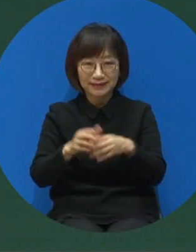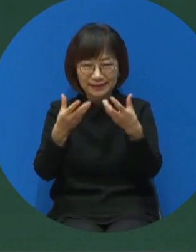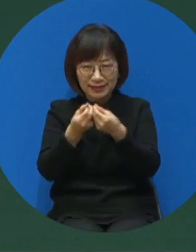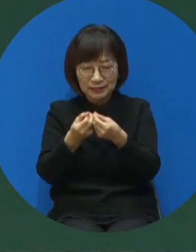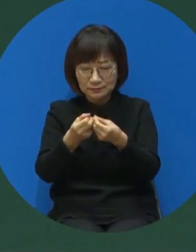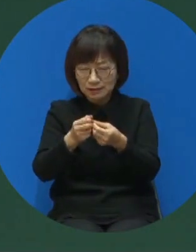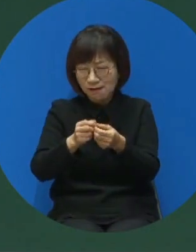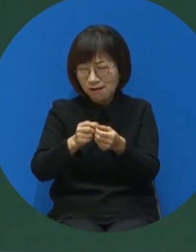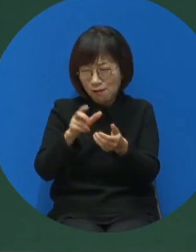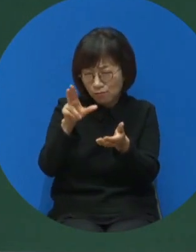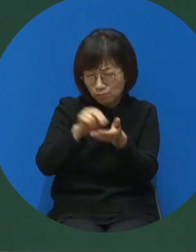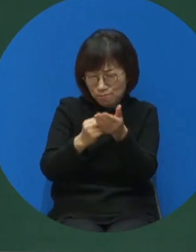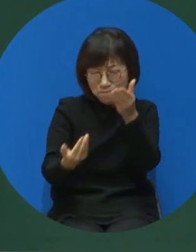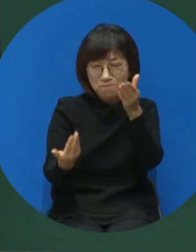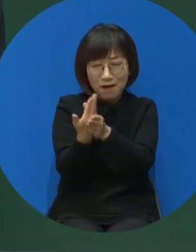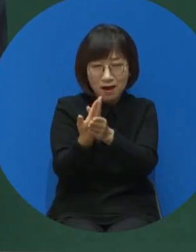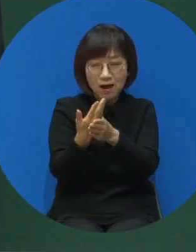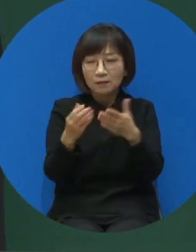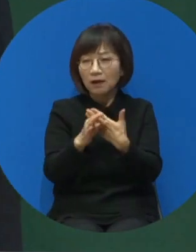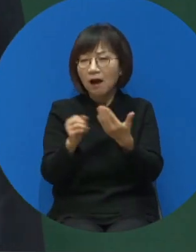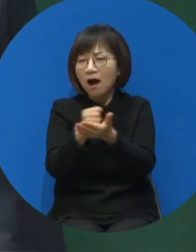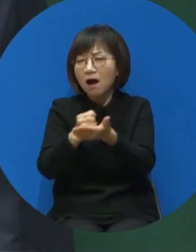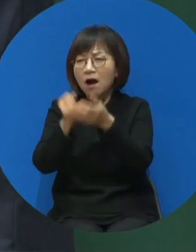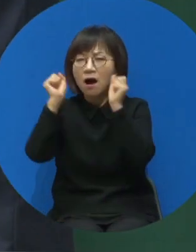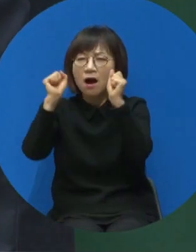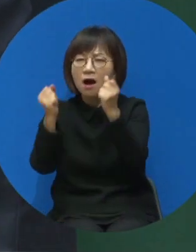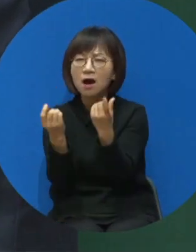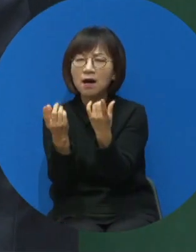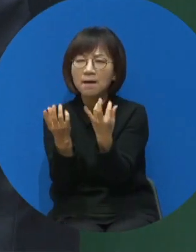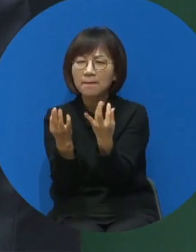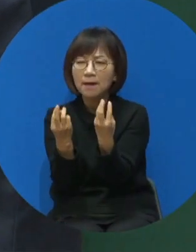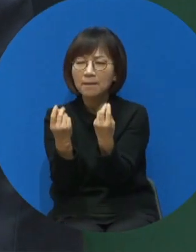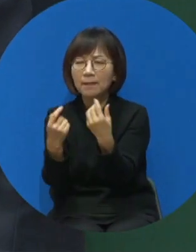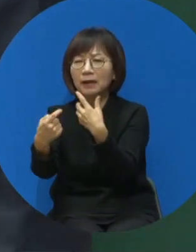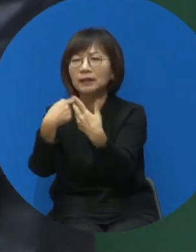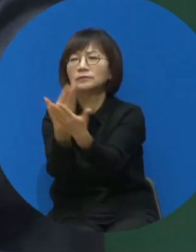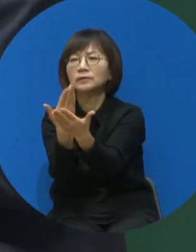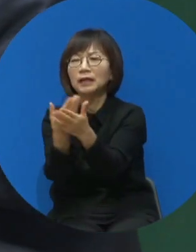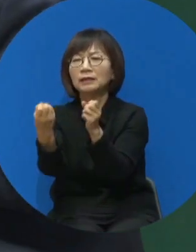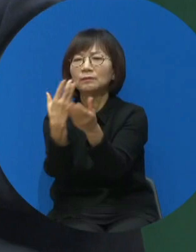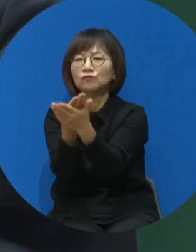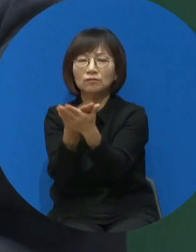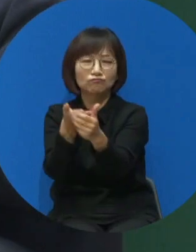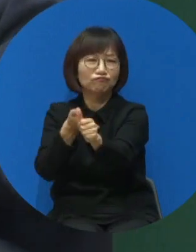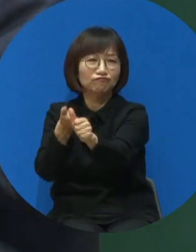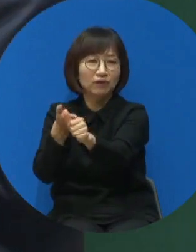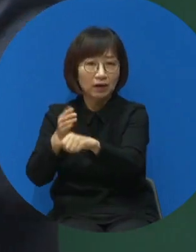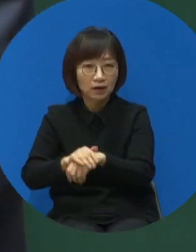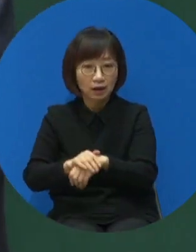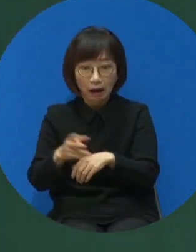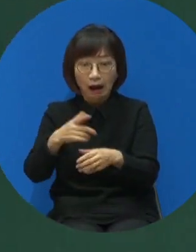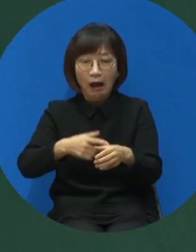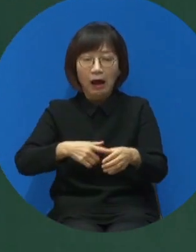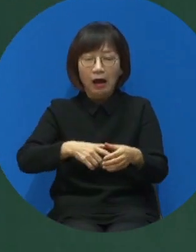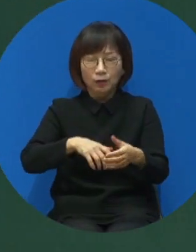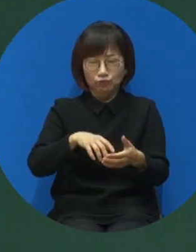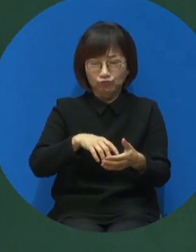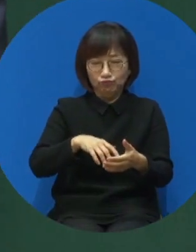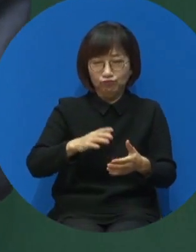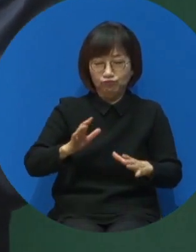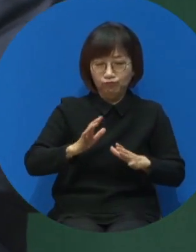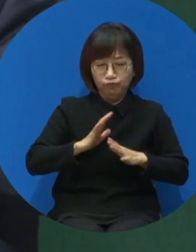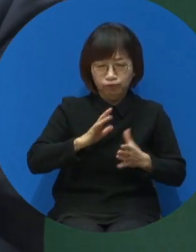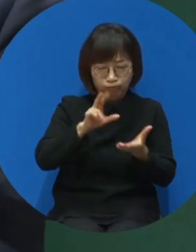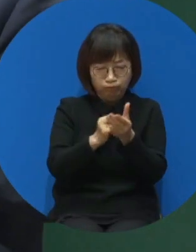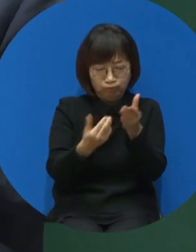movilla del ico cuando tienen algo urgente pan directamente a los exorcistas porque son todos los afanes del himno button saldrá captura mitad y cuando